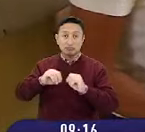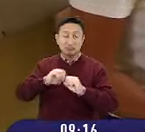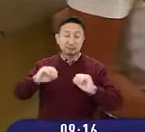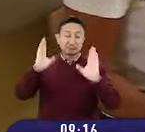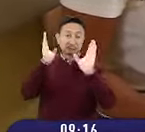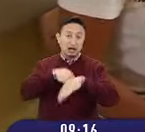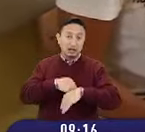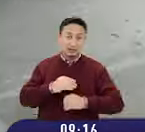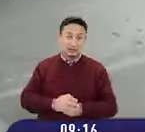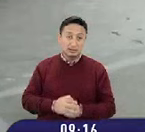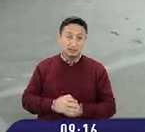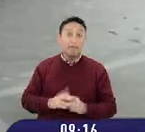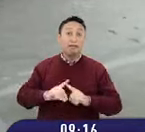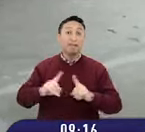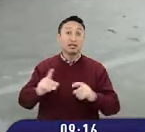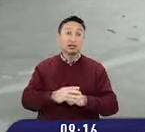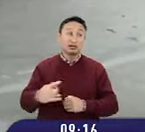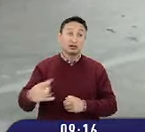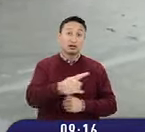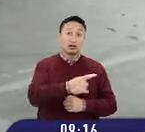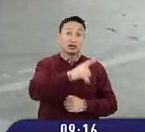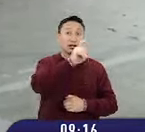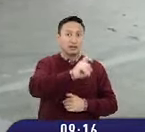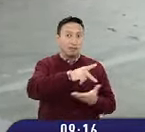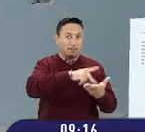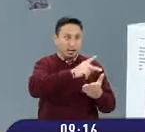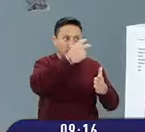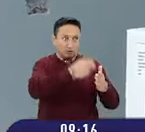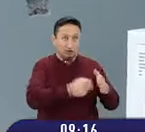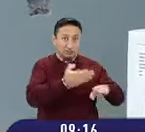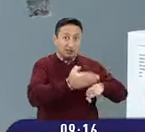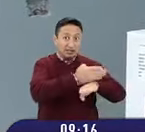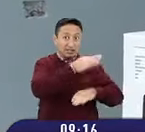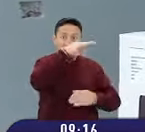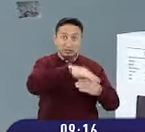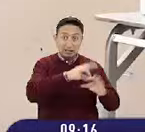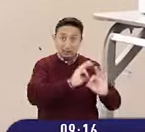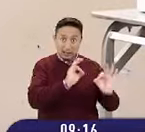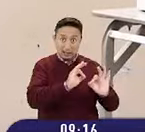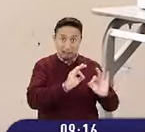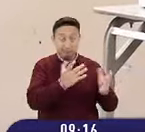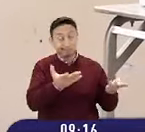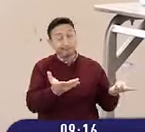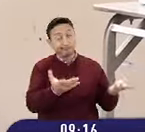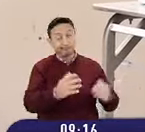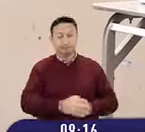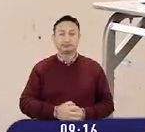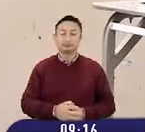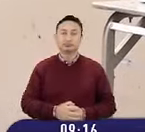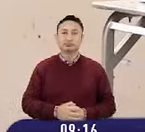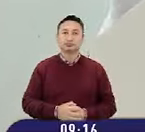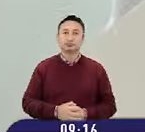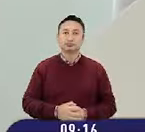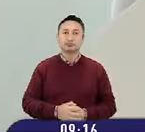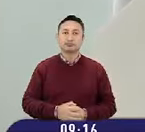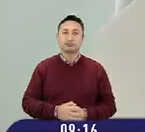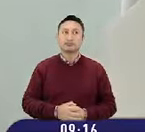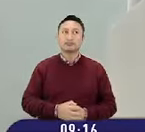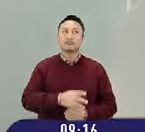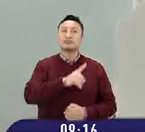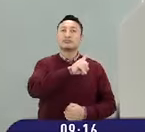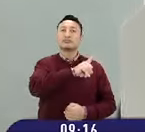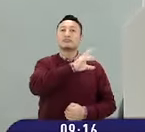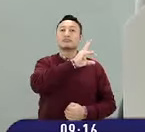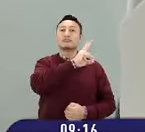gratuito, pero no exime al ciudadano de pagar las multas correspondientes por no haber sufragado en procesos anteriores, las cuales oscilan entre